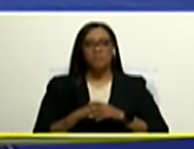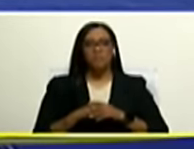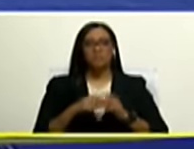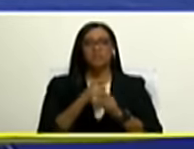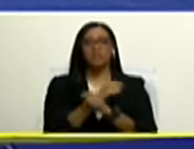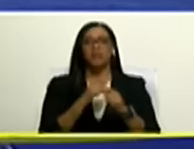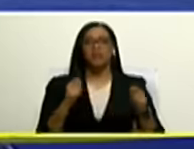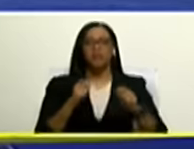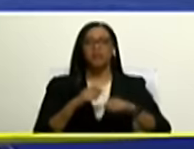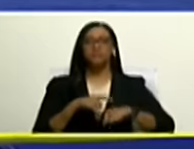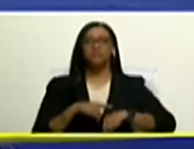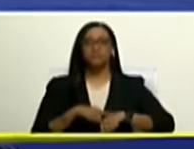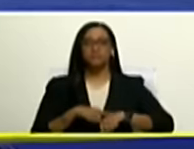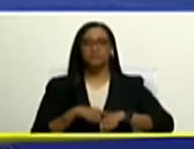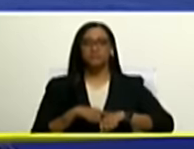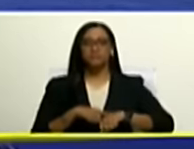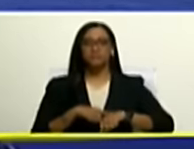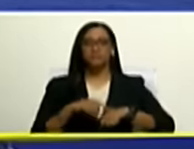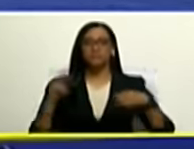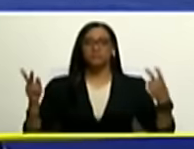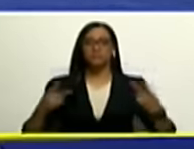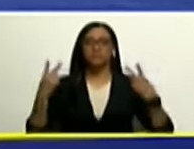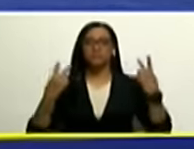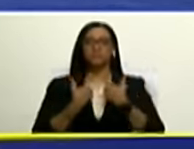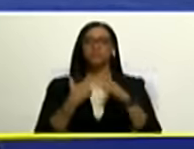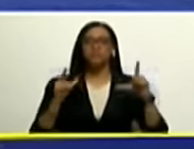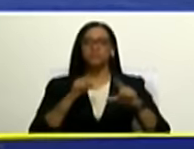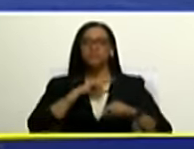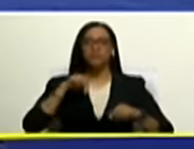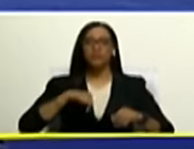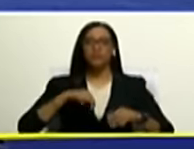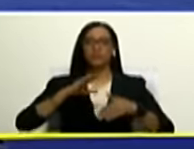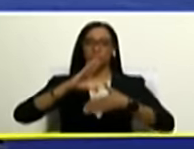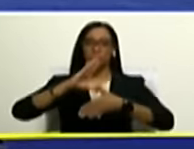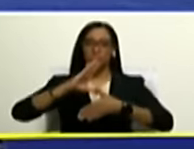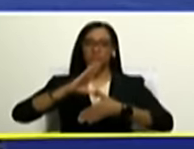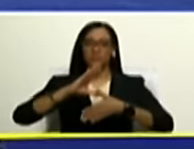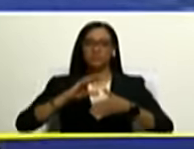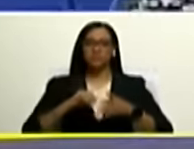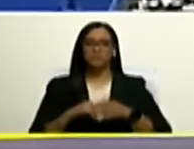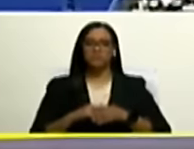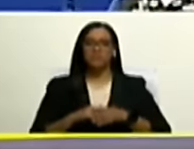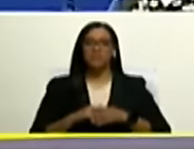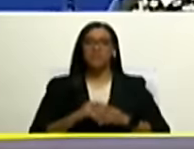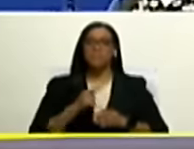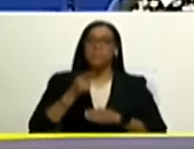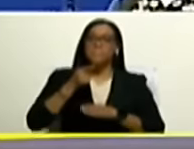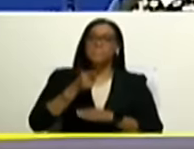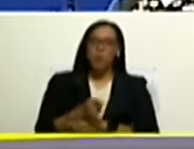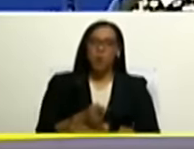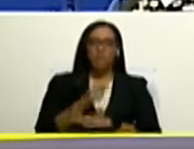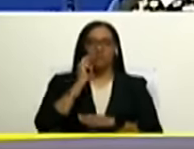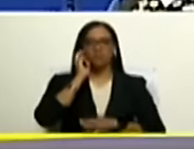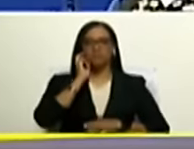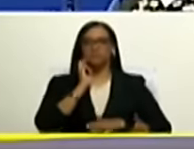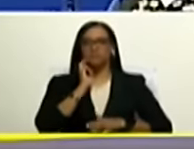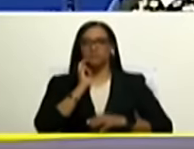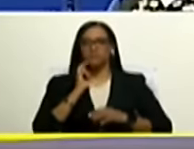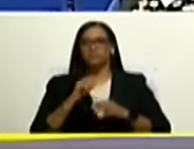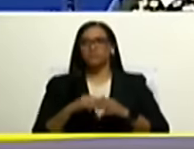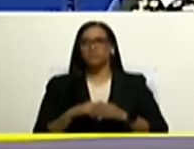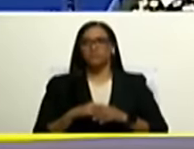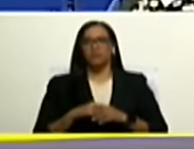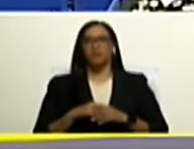culmina una etapa de grandeza y de libertad para nuestro continente. Y se imponen las mezquindades.